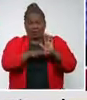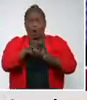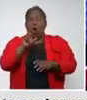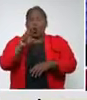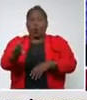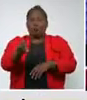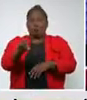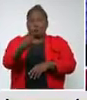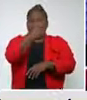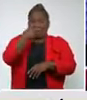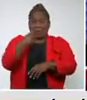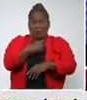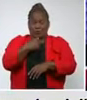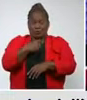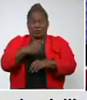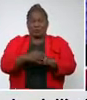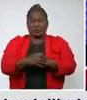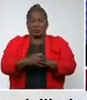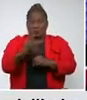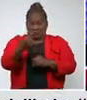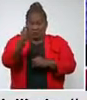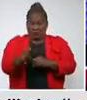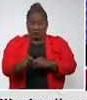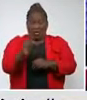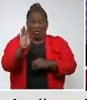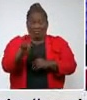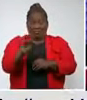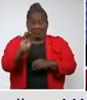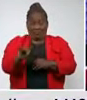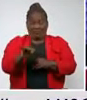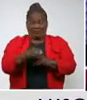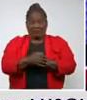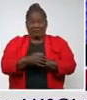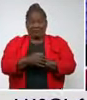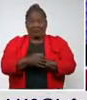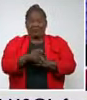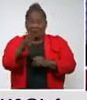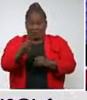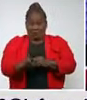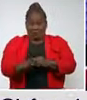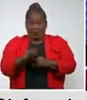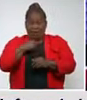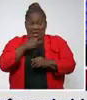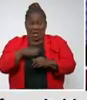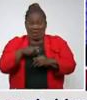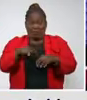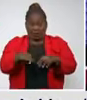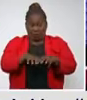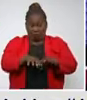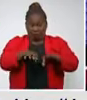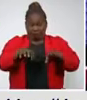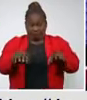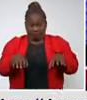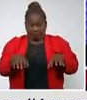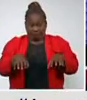pregunta y también poco tiempo. Dice un televidente, en caso de que una persona lo tenga en un centro por sospechoso, por ser contacto